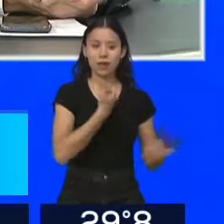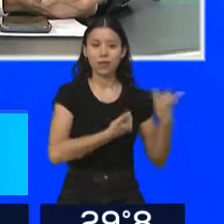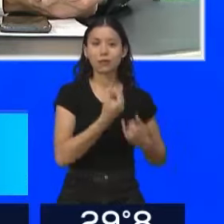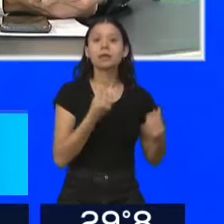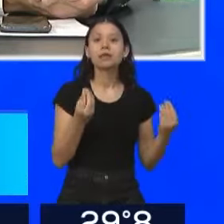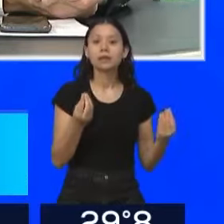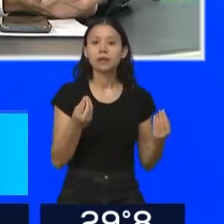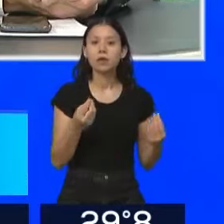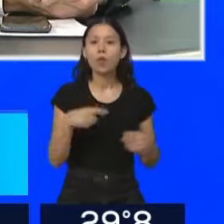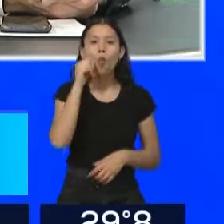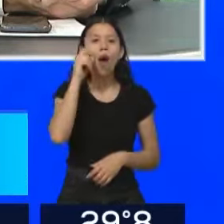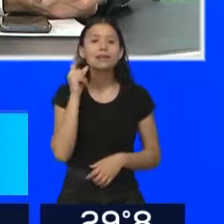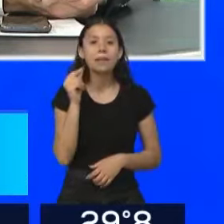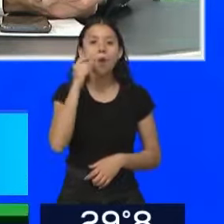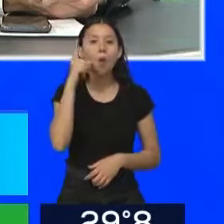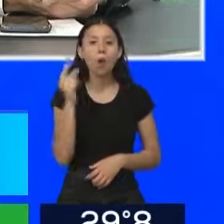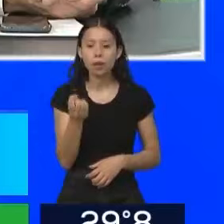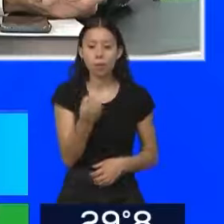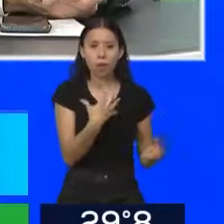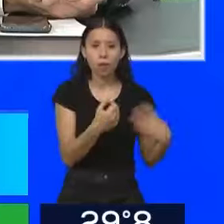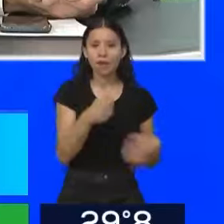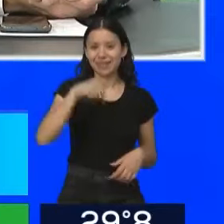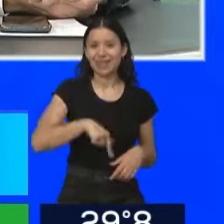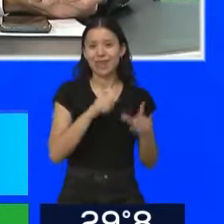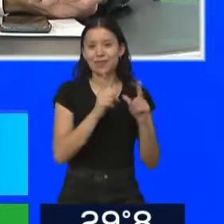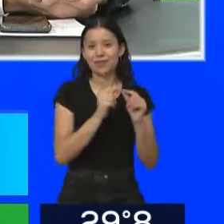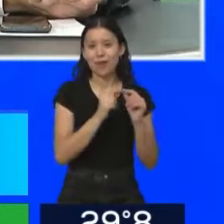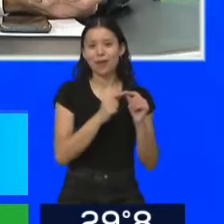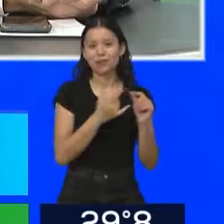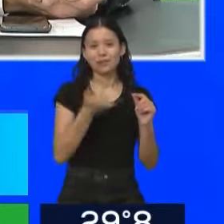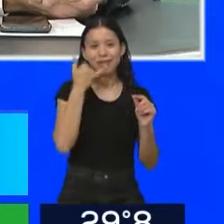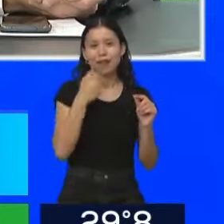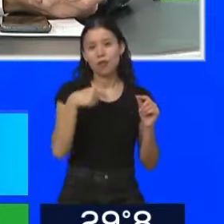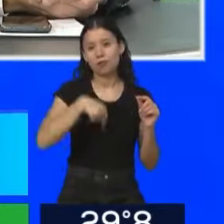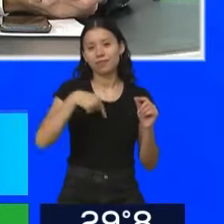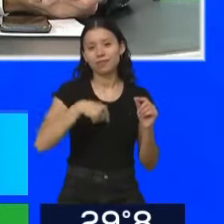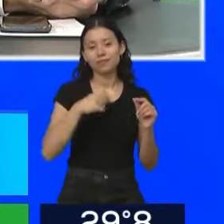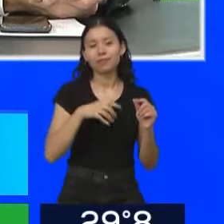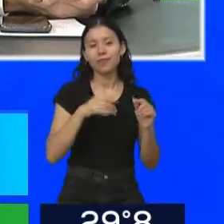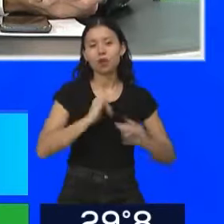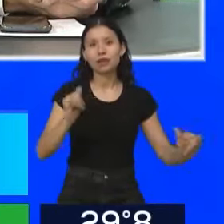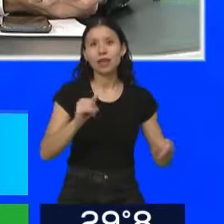WhatsApp a nuestra redacción, a nuestro teléfono de WhatsApp. Ahí lo tenés en pantalla, el